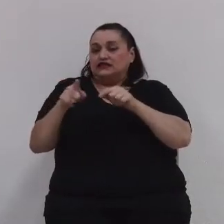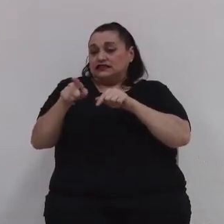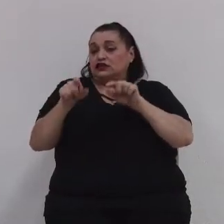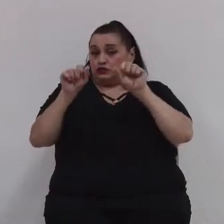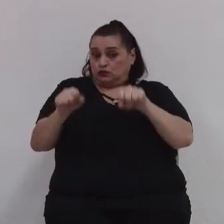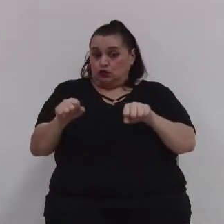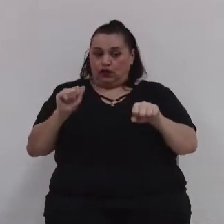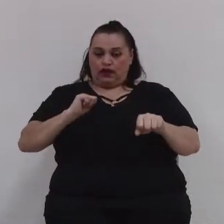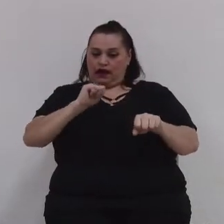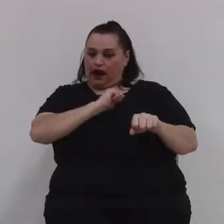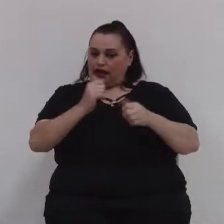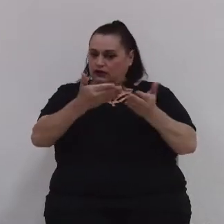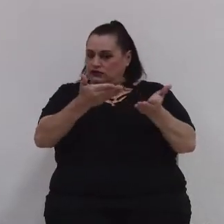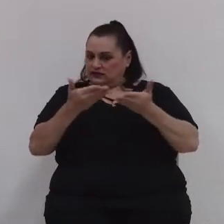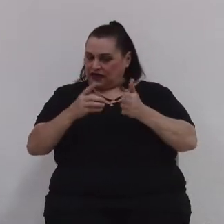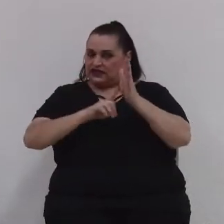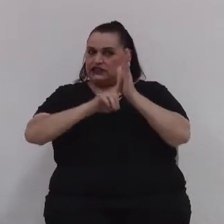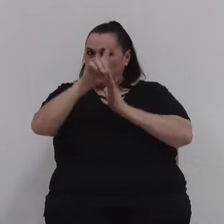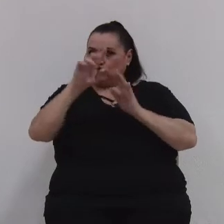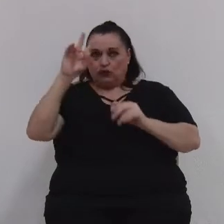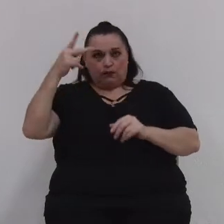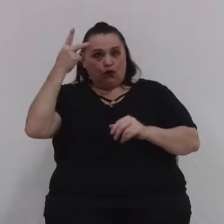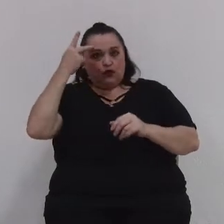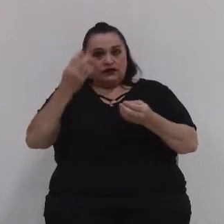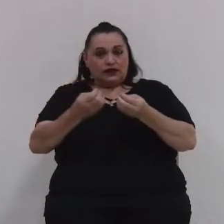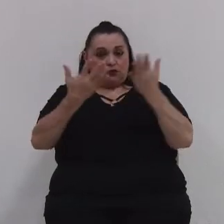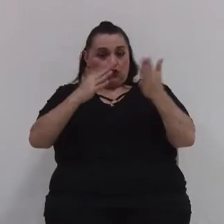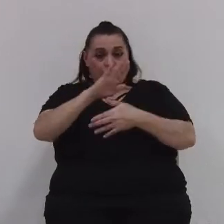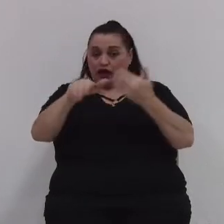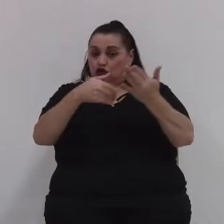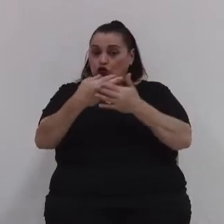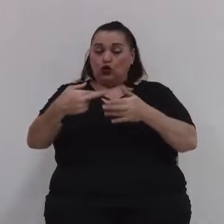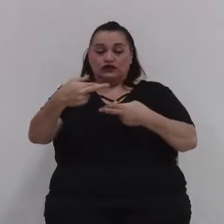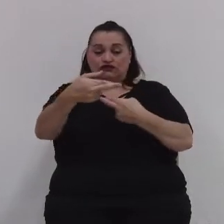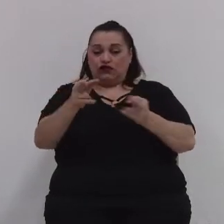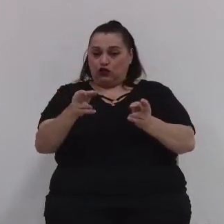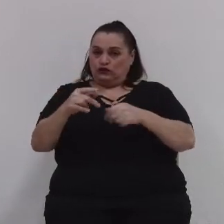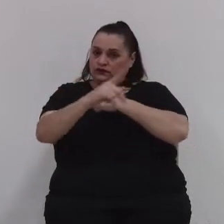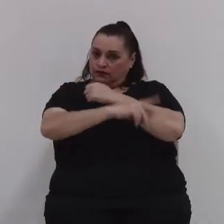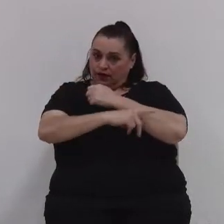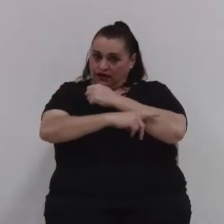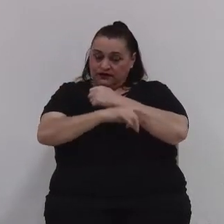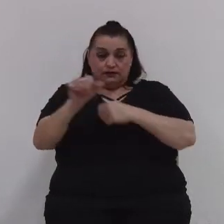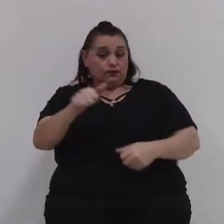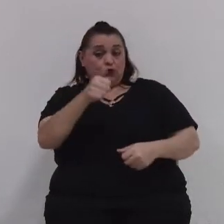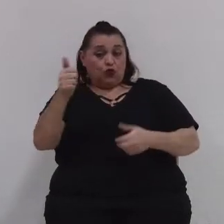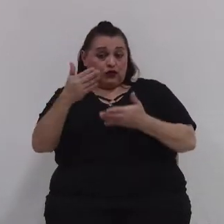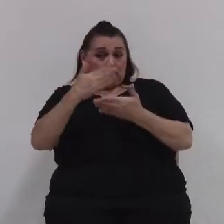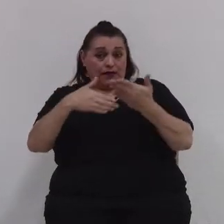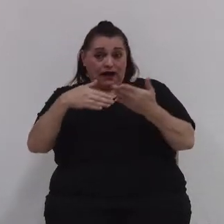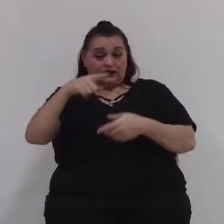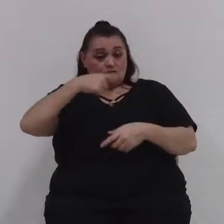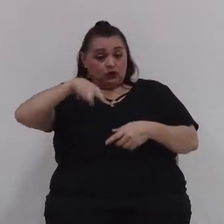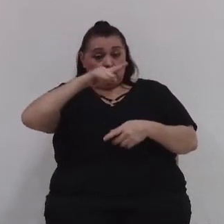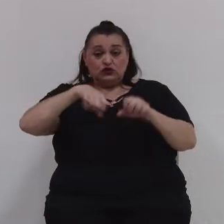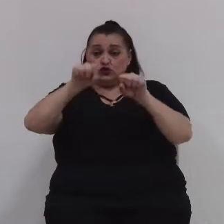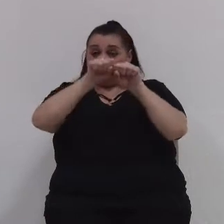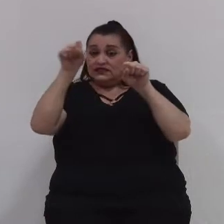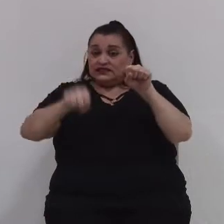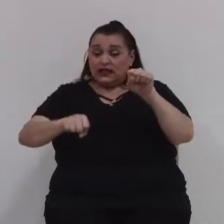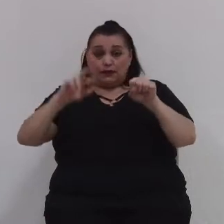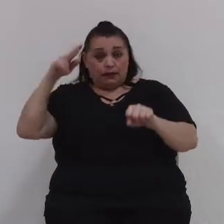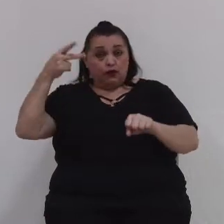que traigan el desarrollo y la política pública a todas las regiones del país. Por otra parte, nuestro sistema político